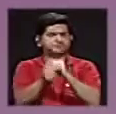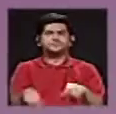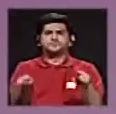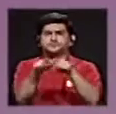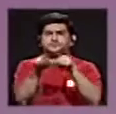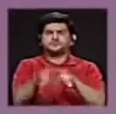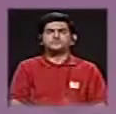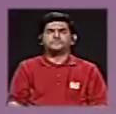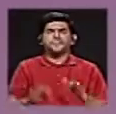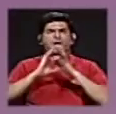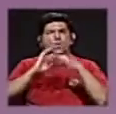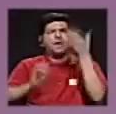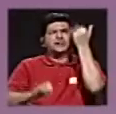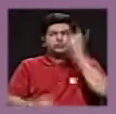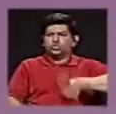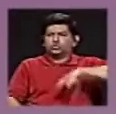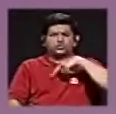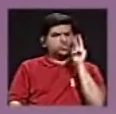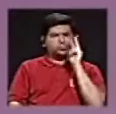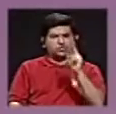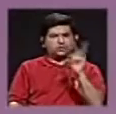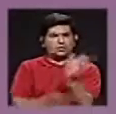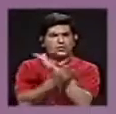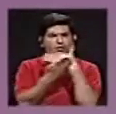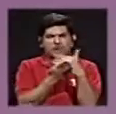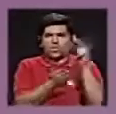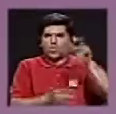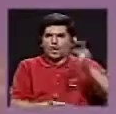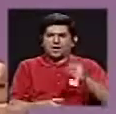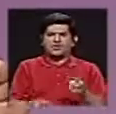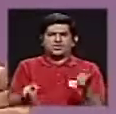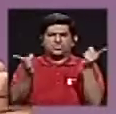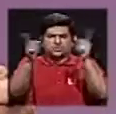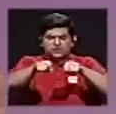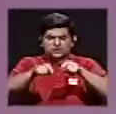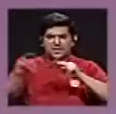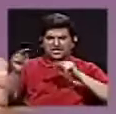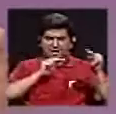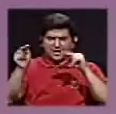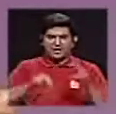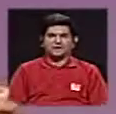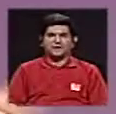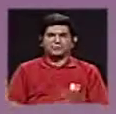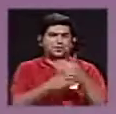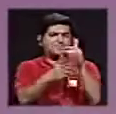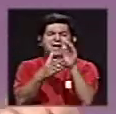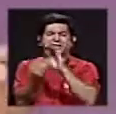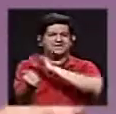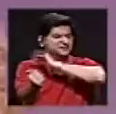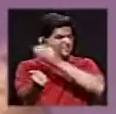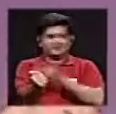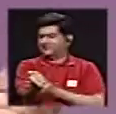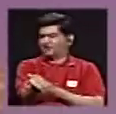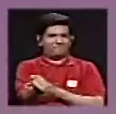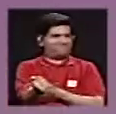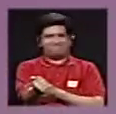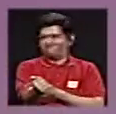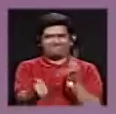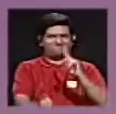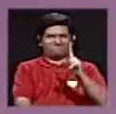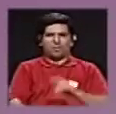una una coalición buena nosotros no lo vemos como algo que que se tenga que dar sólo en tanto negociaciones de repartir poderes y poder cuotas de poder